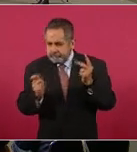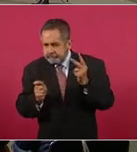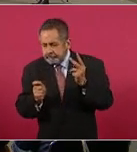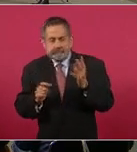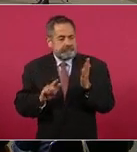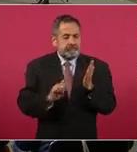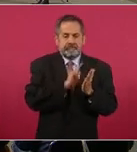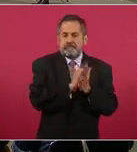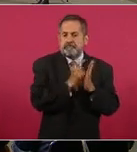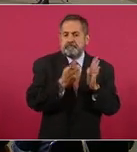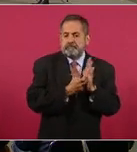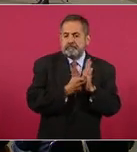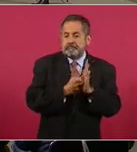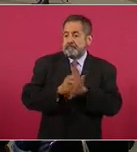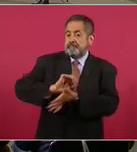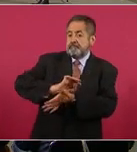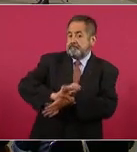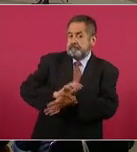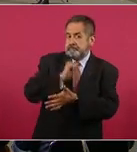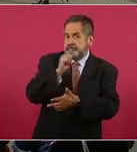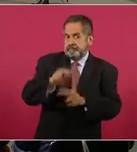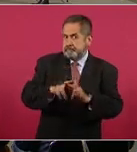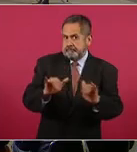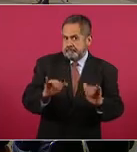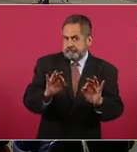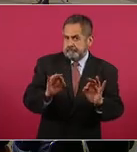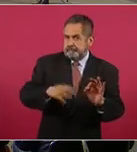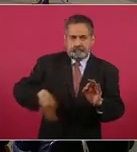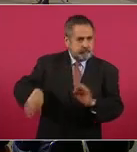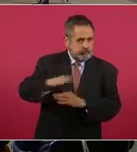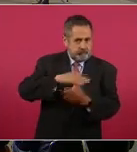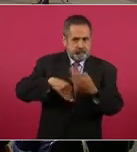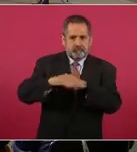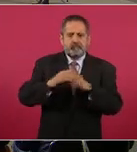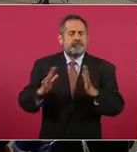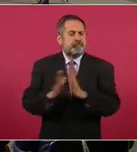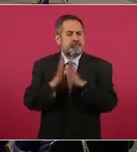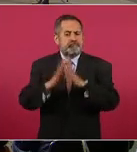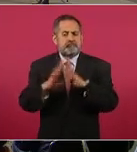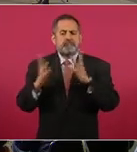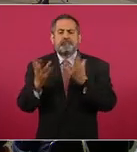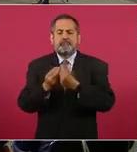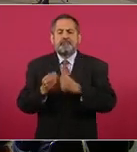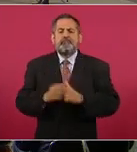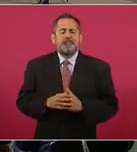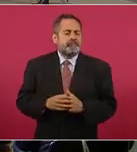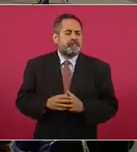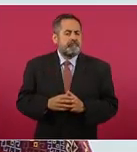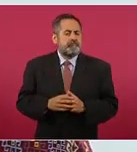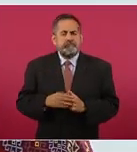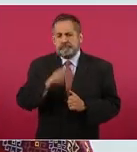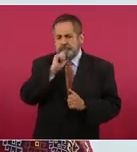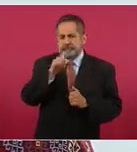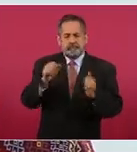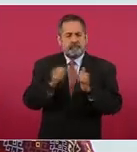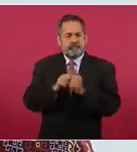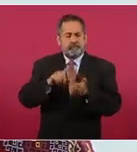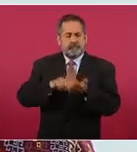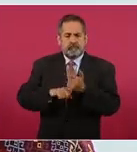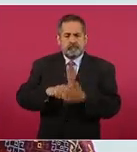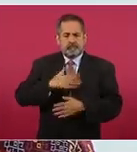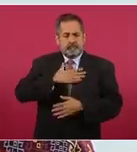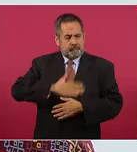sin discriminación, y que todo mundo participe en ello. También tratamos de actuar siempre con justicia